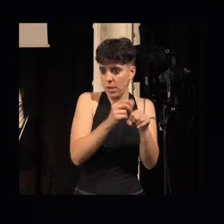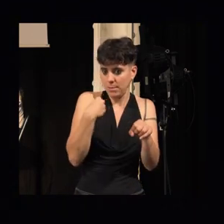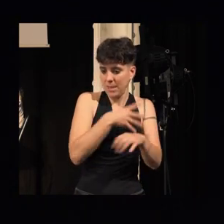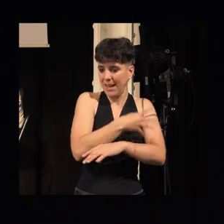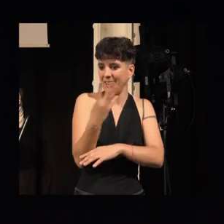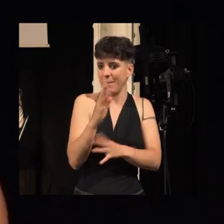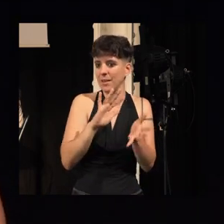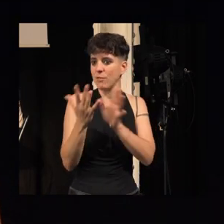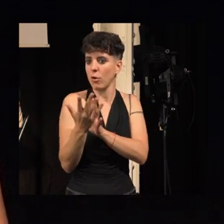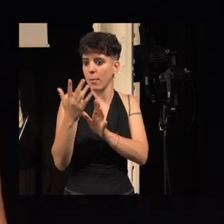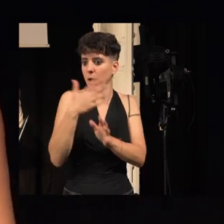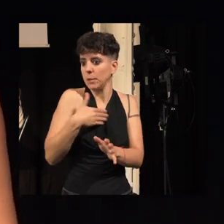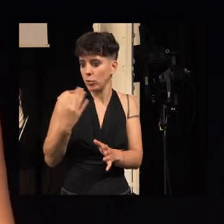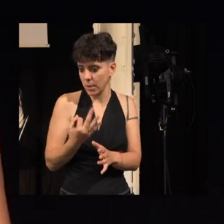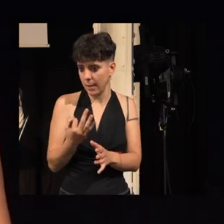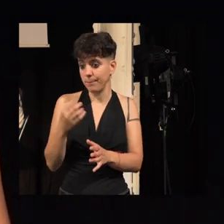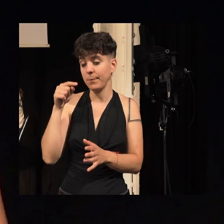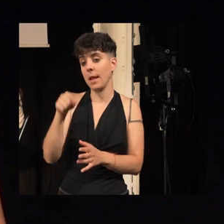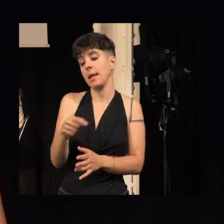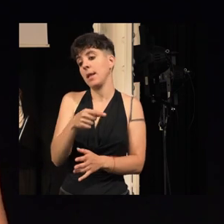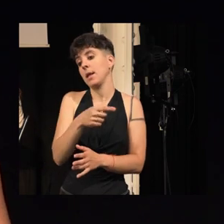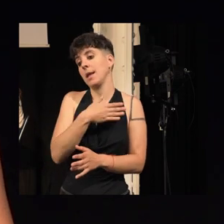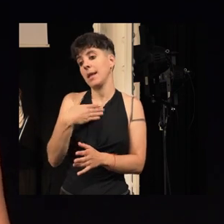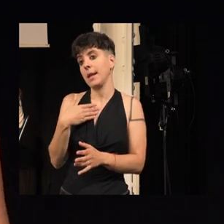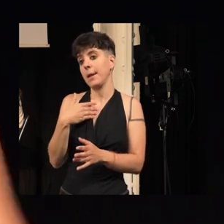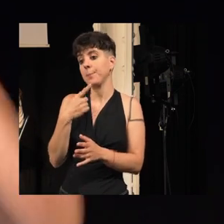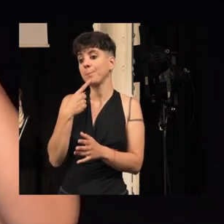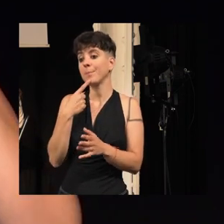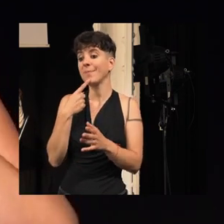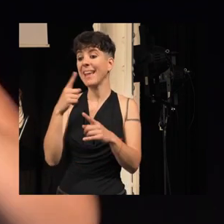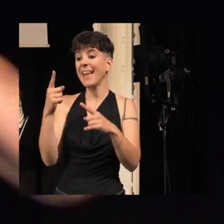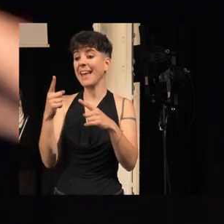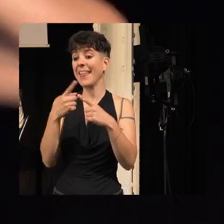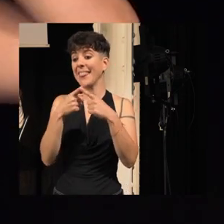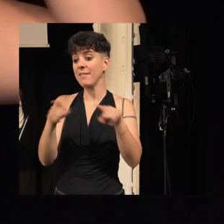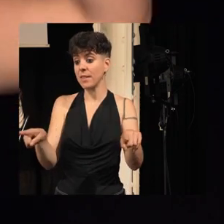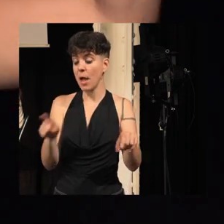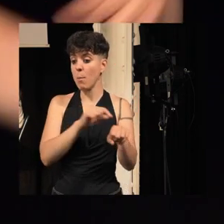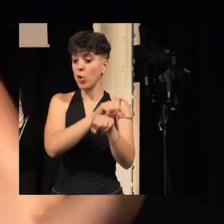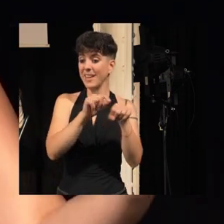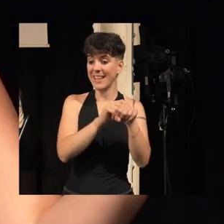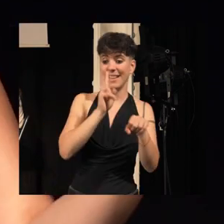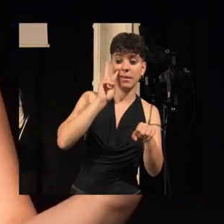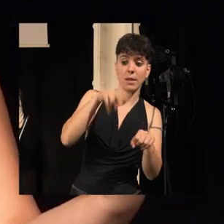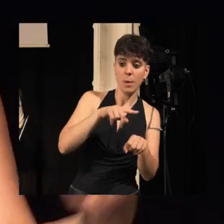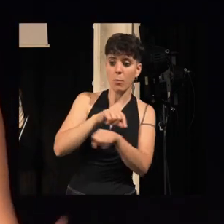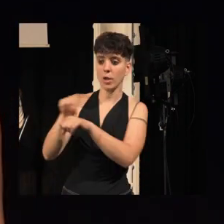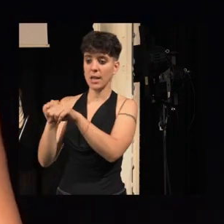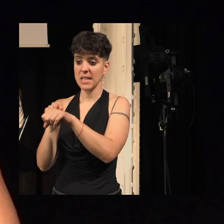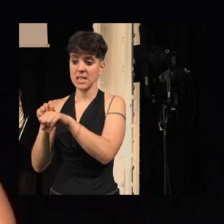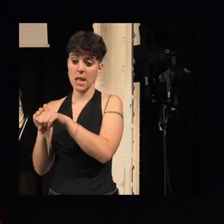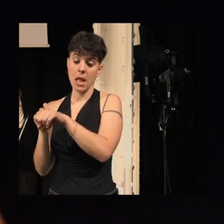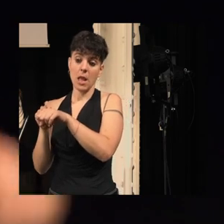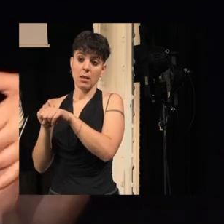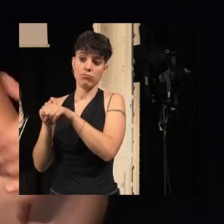Y aquí quisiera tomar la distinción que hace Nancy Fraser entre políticas de reconocimiento y políticas de redistribución,